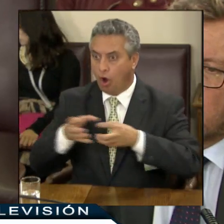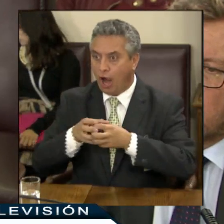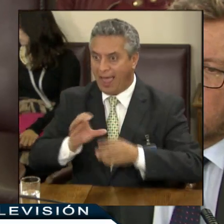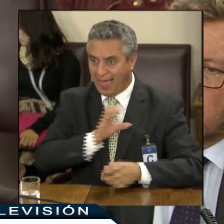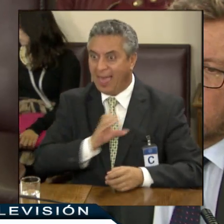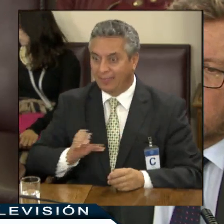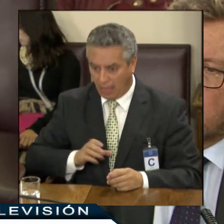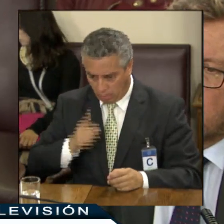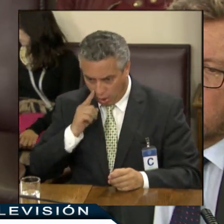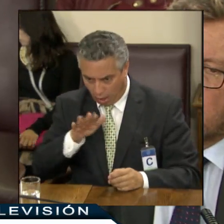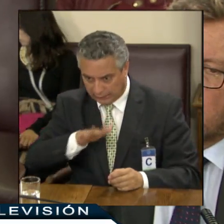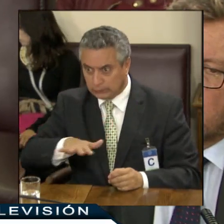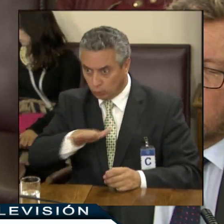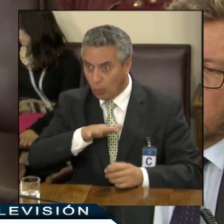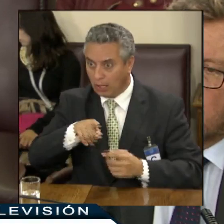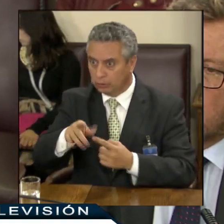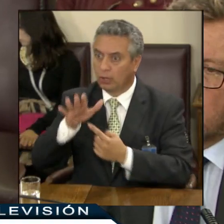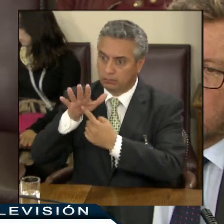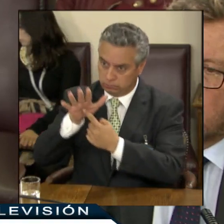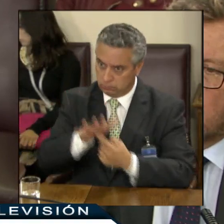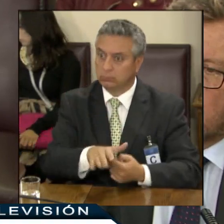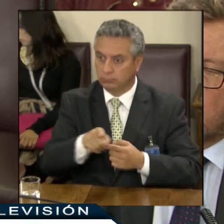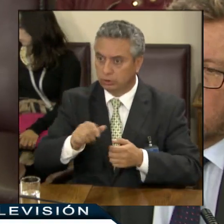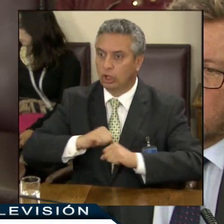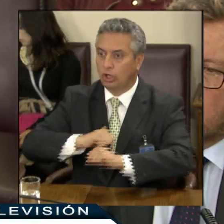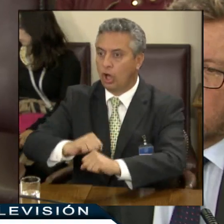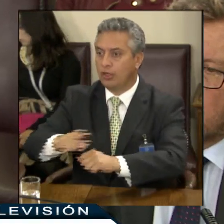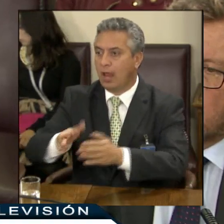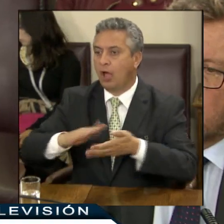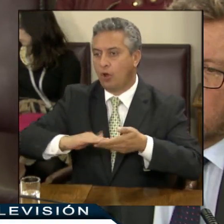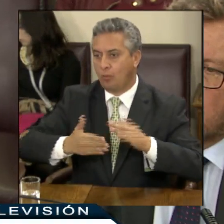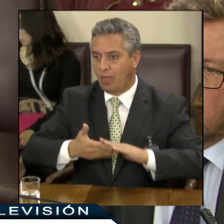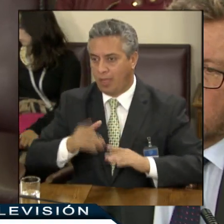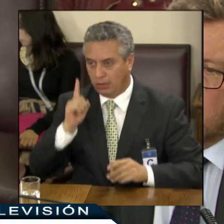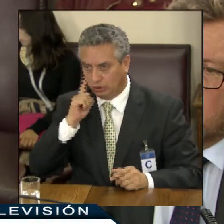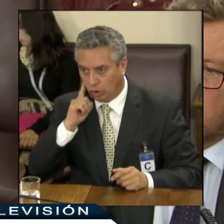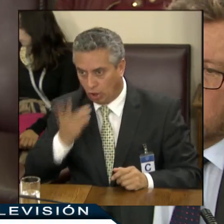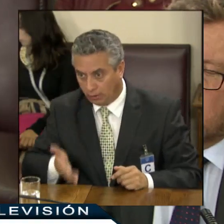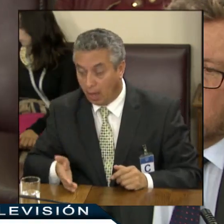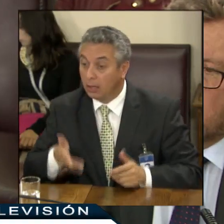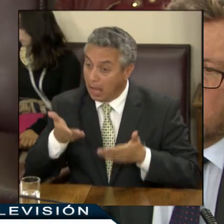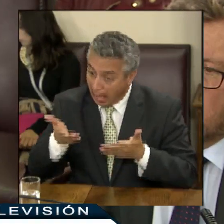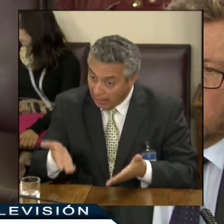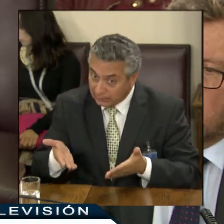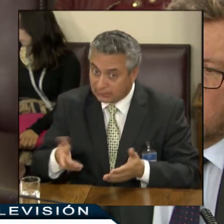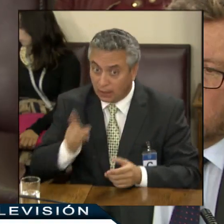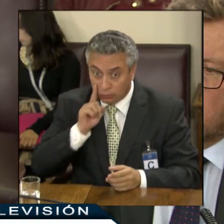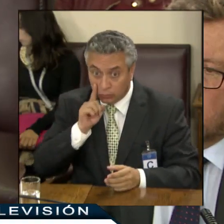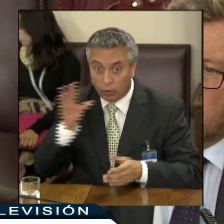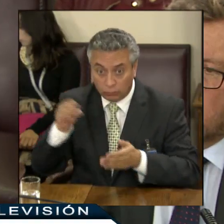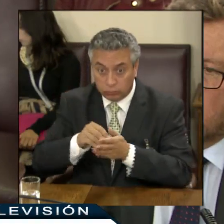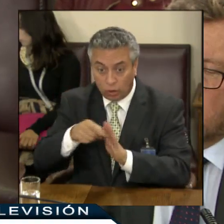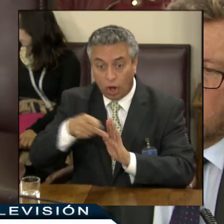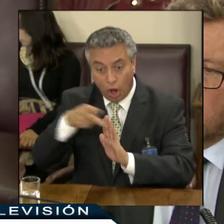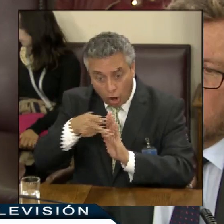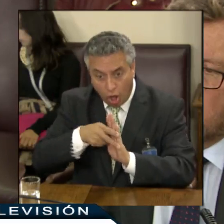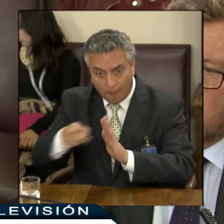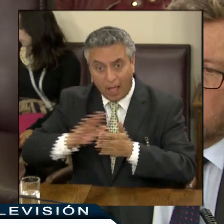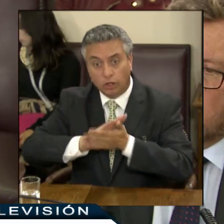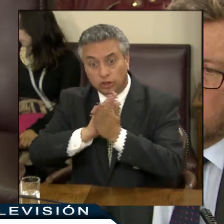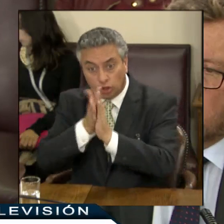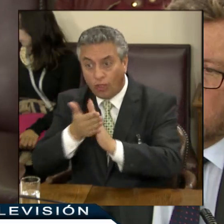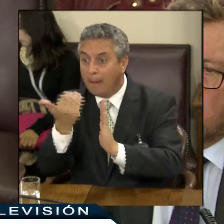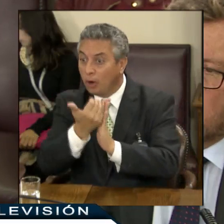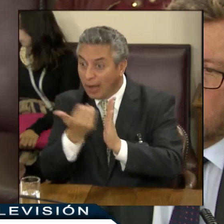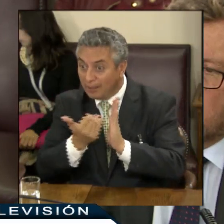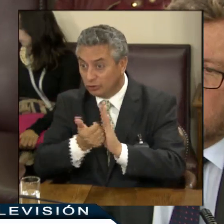esta situación de discriminación ya par lingüístico en contra de la comunidad sorda de esta manera que se contenga una norma como que toda la programación